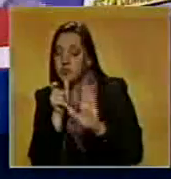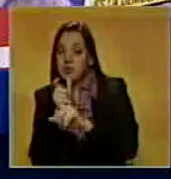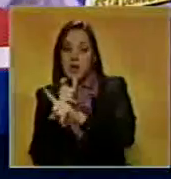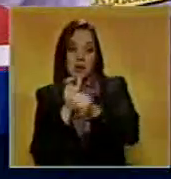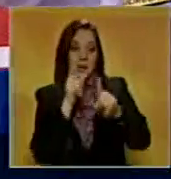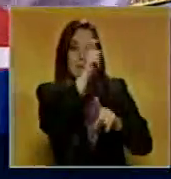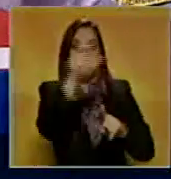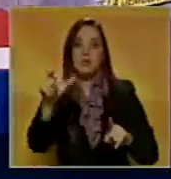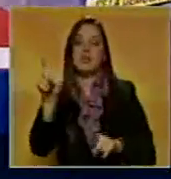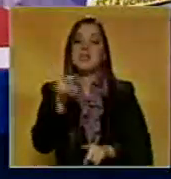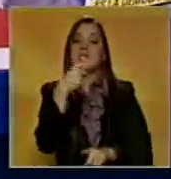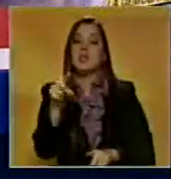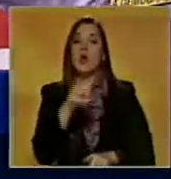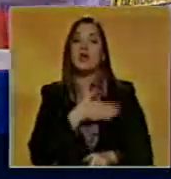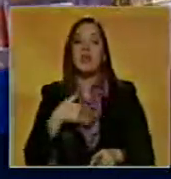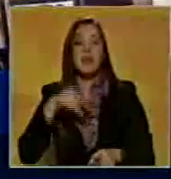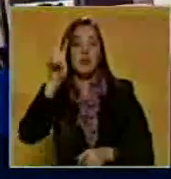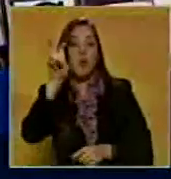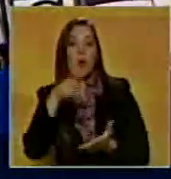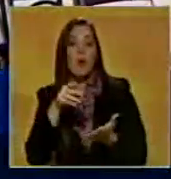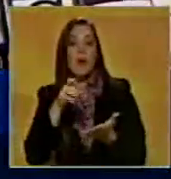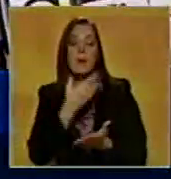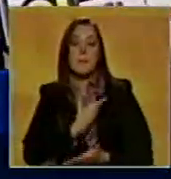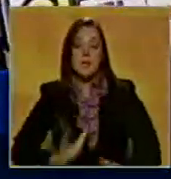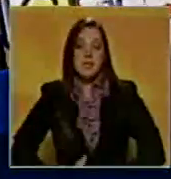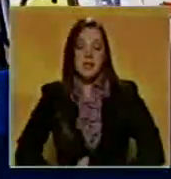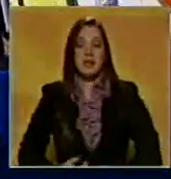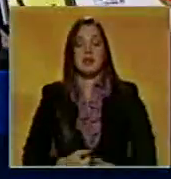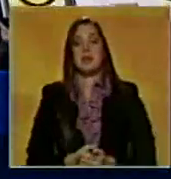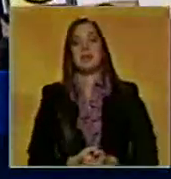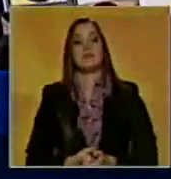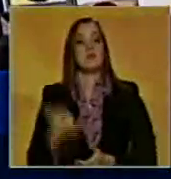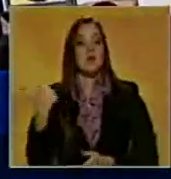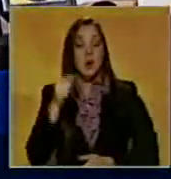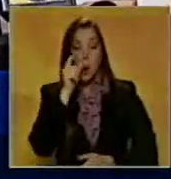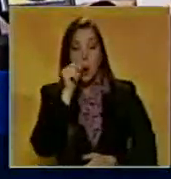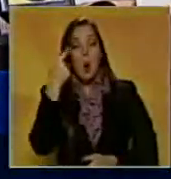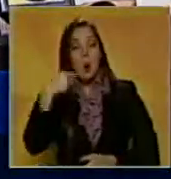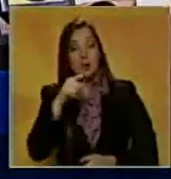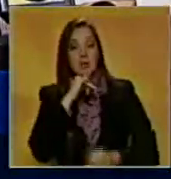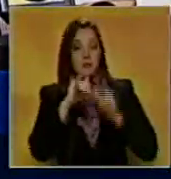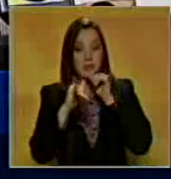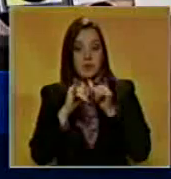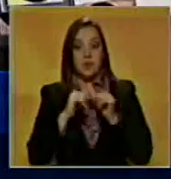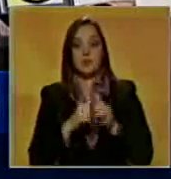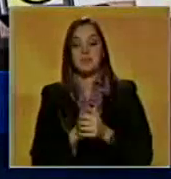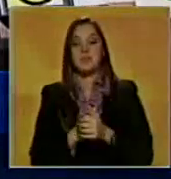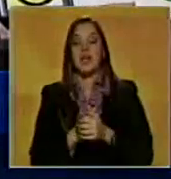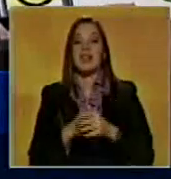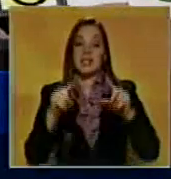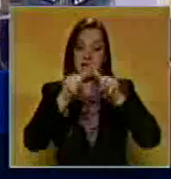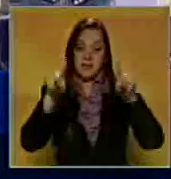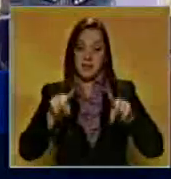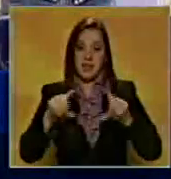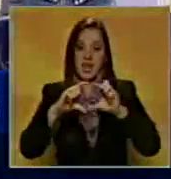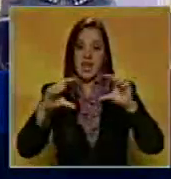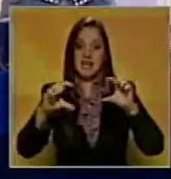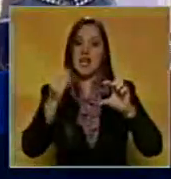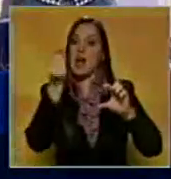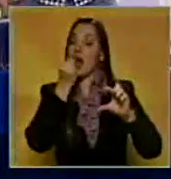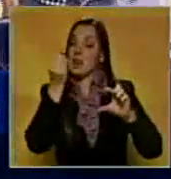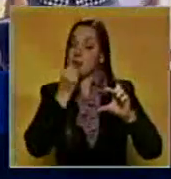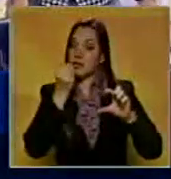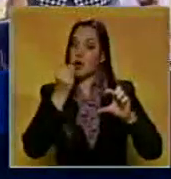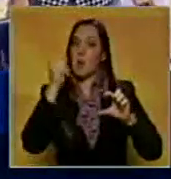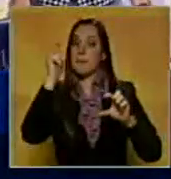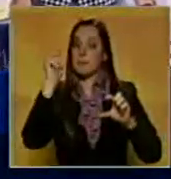las elecciones presidenciales. Otro de los planteamientos hechos por Alfredo Ramos es extender el ticket de alimentación para los